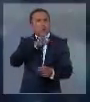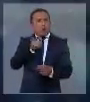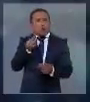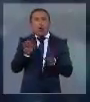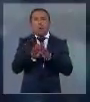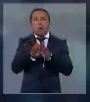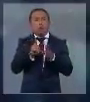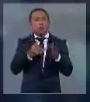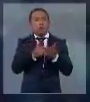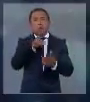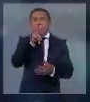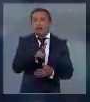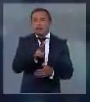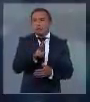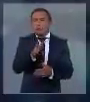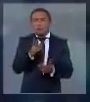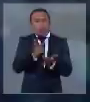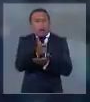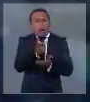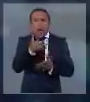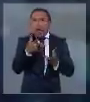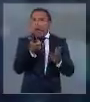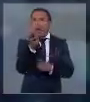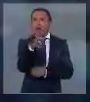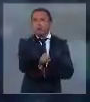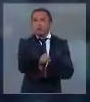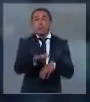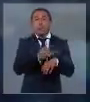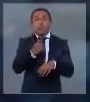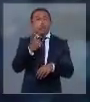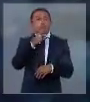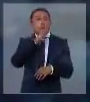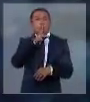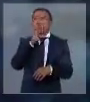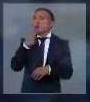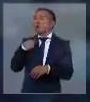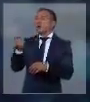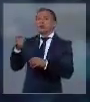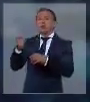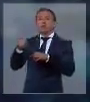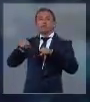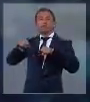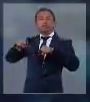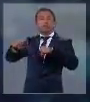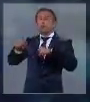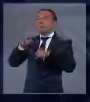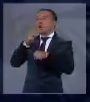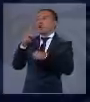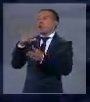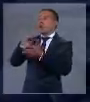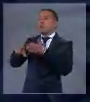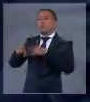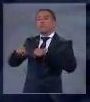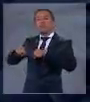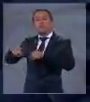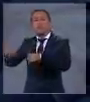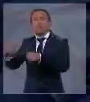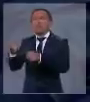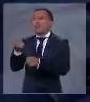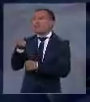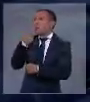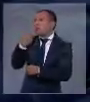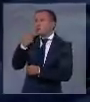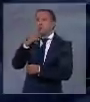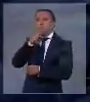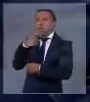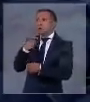gente prefiere gastar dinero en supermercados o en farmacias para atenderse, porque el sistema público simple y llanamente no les